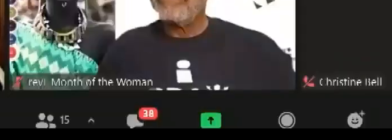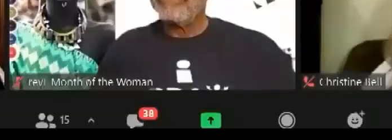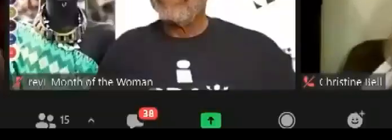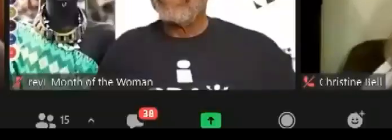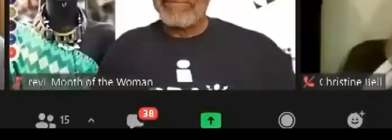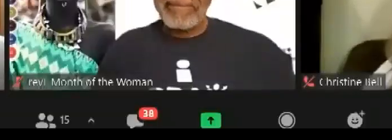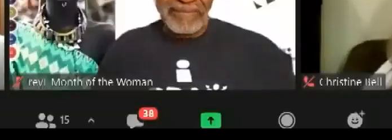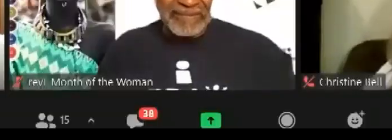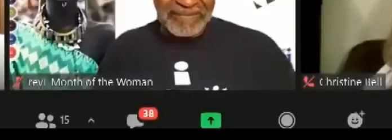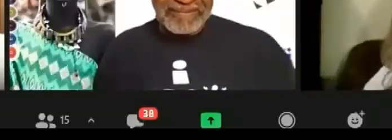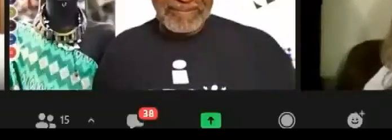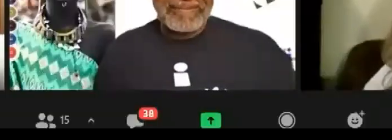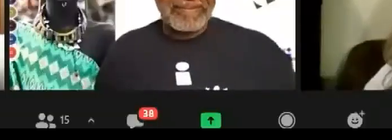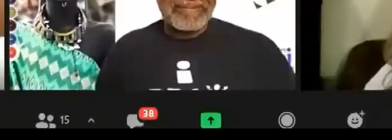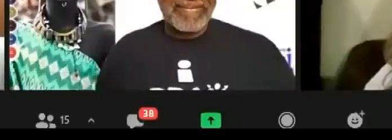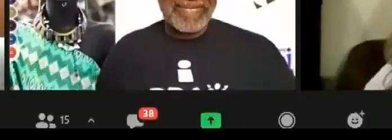vídeo